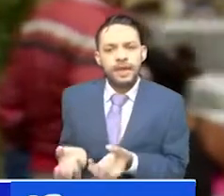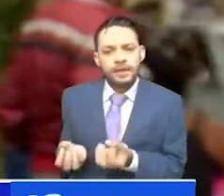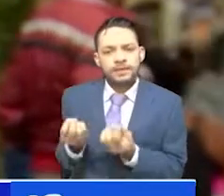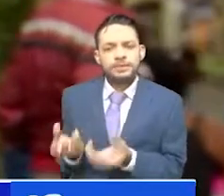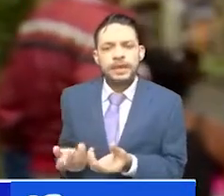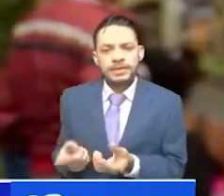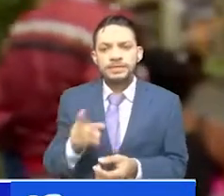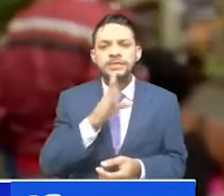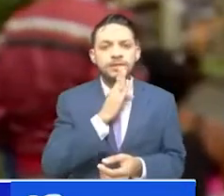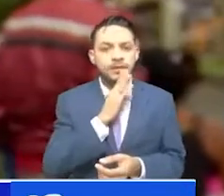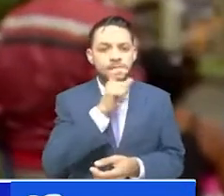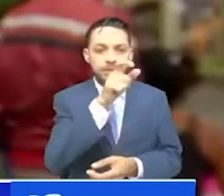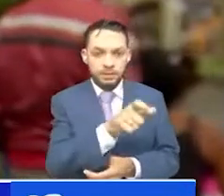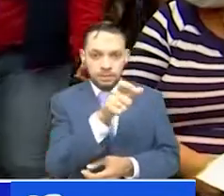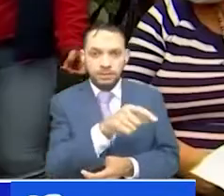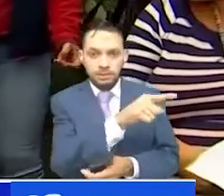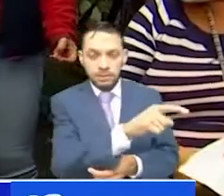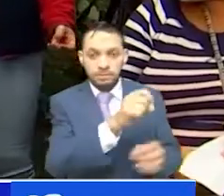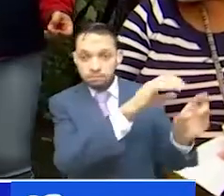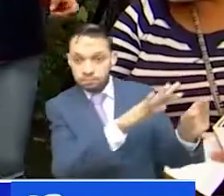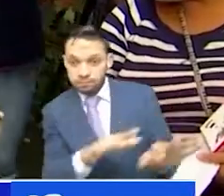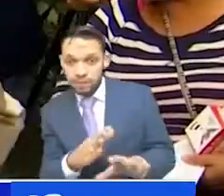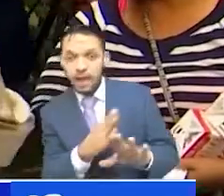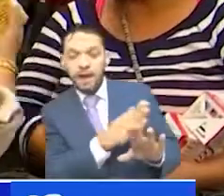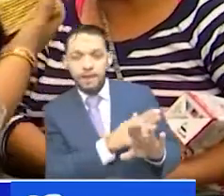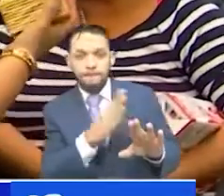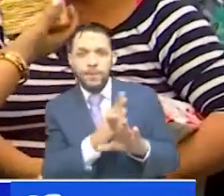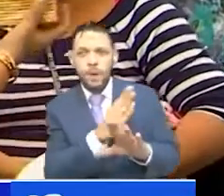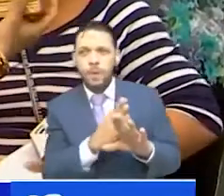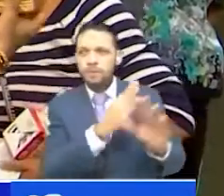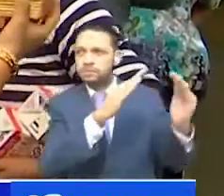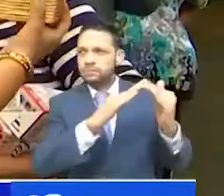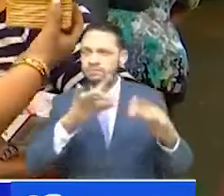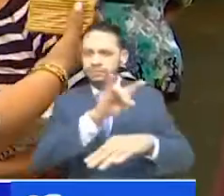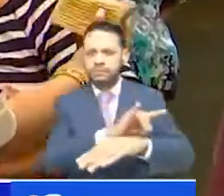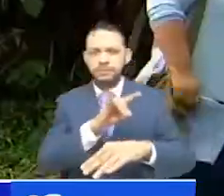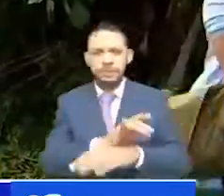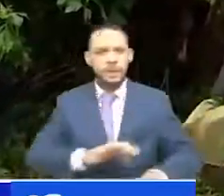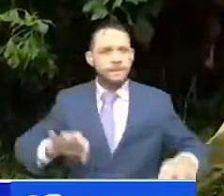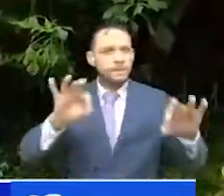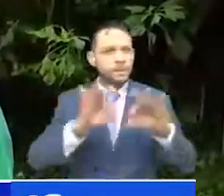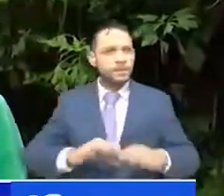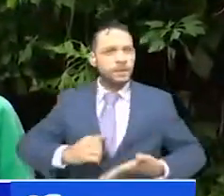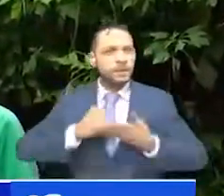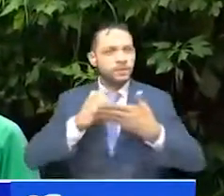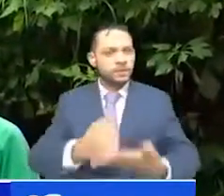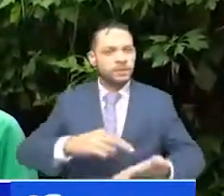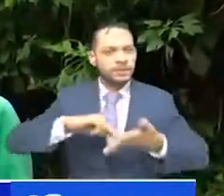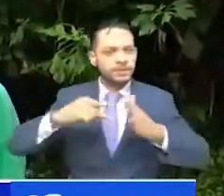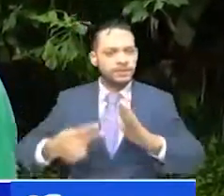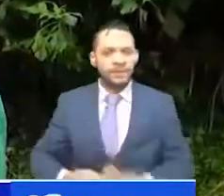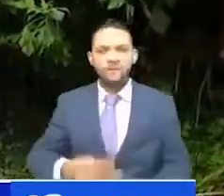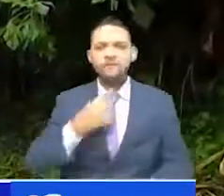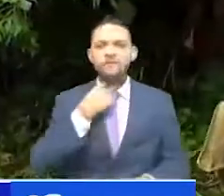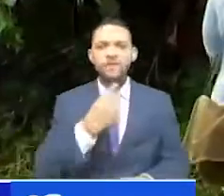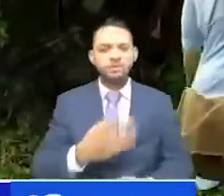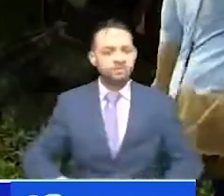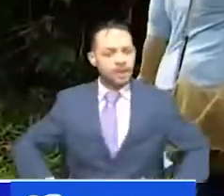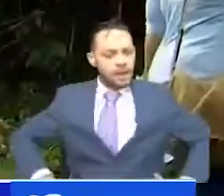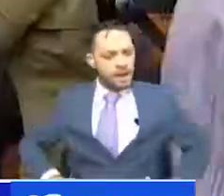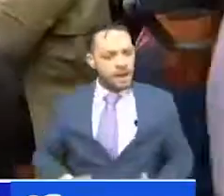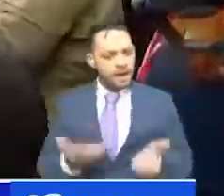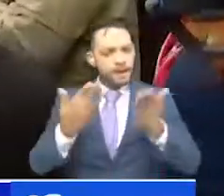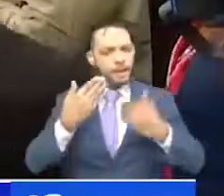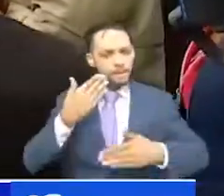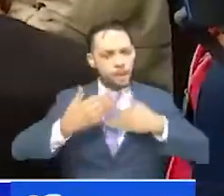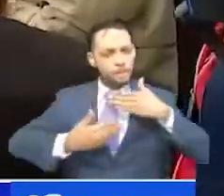realmente sí estuvieron en la tragedia. Para los sobrevivientes de este deslizamiento, estas ayudas significan también una voz de aliento que les permite de a